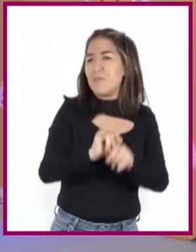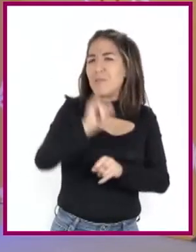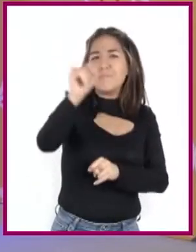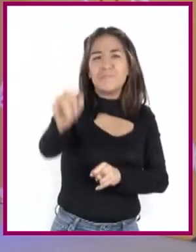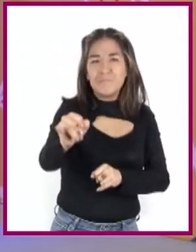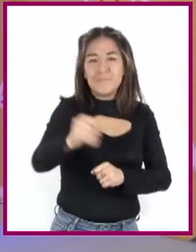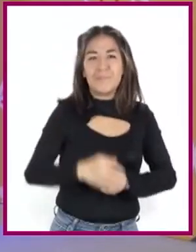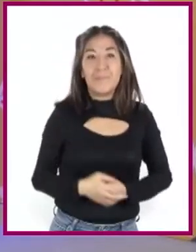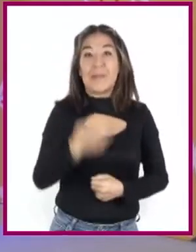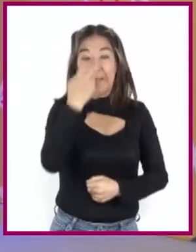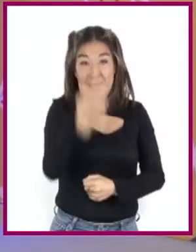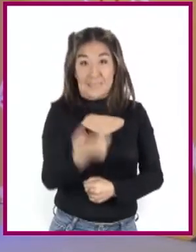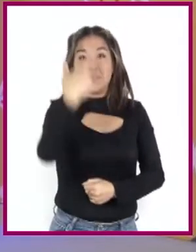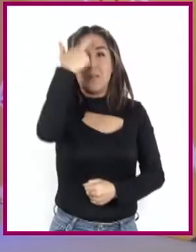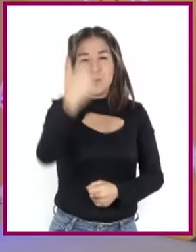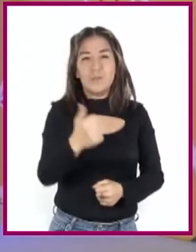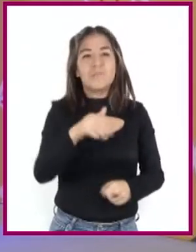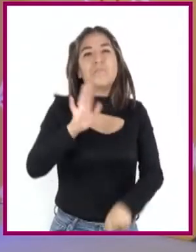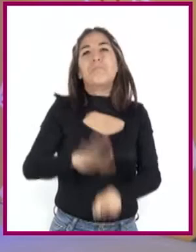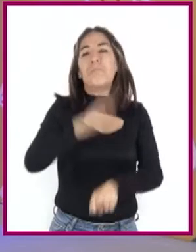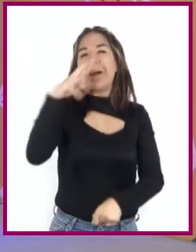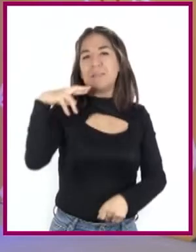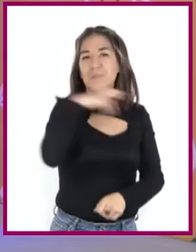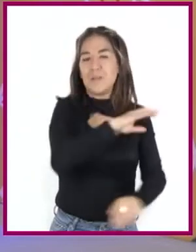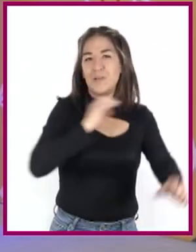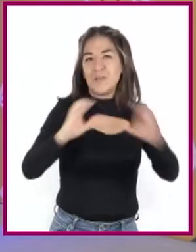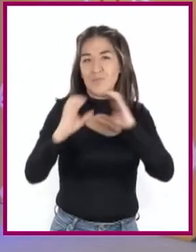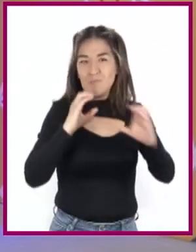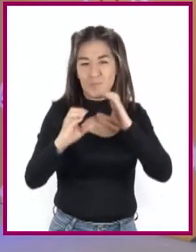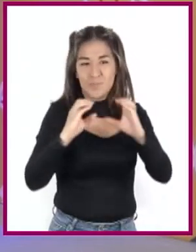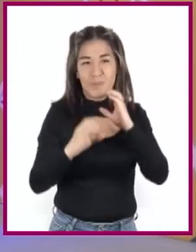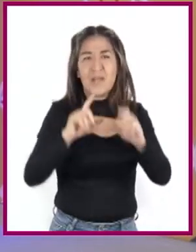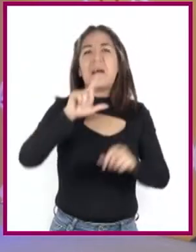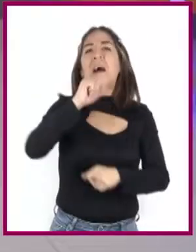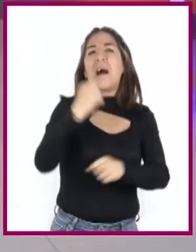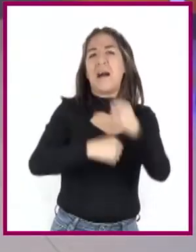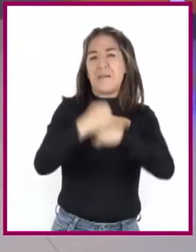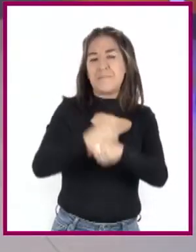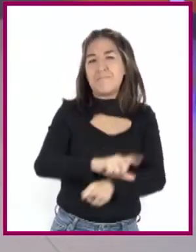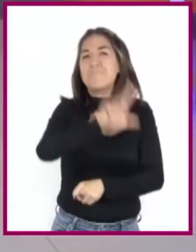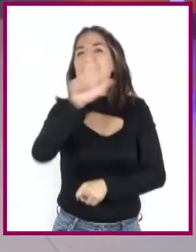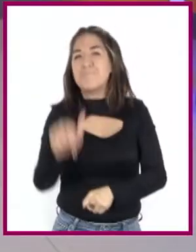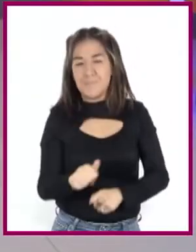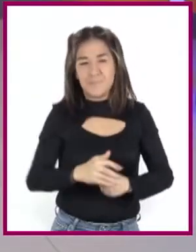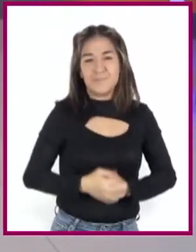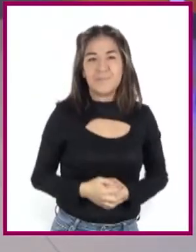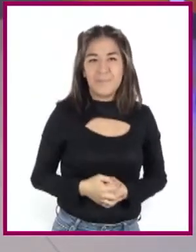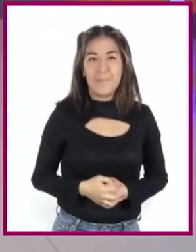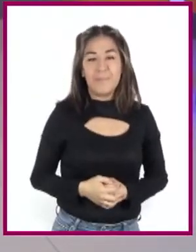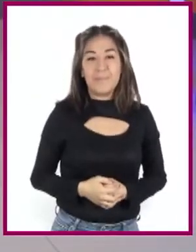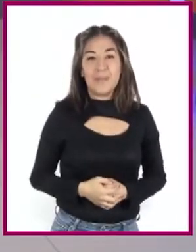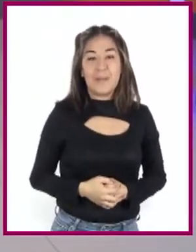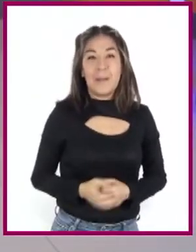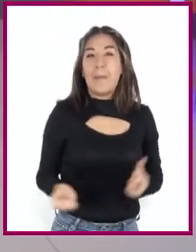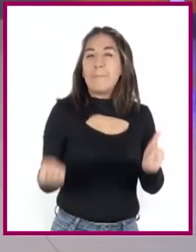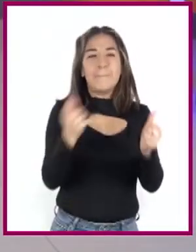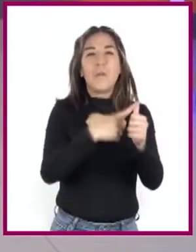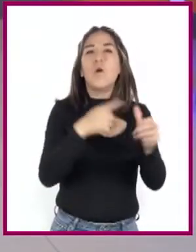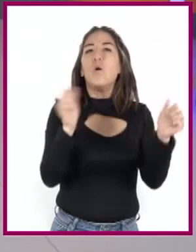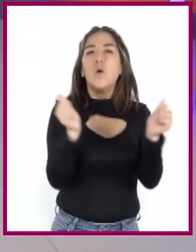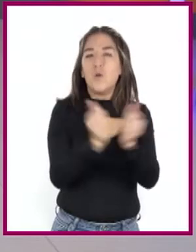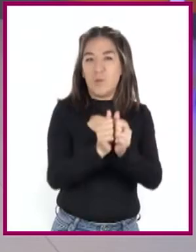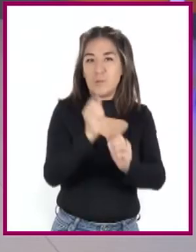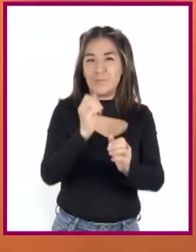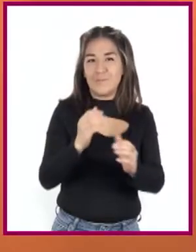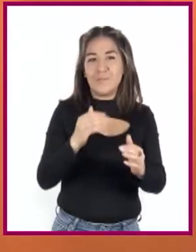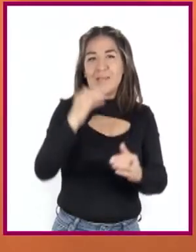y que derivó en la automatización de las comunicaciones años después. En las primeras etapas de la ingeniería de